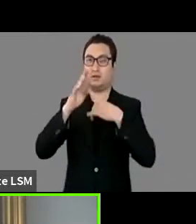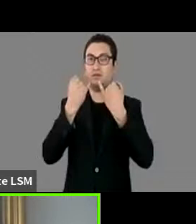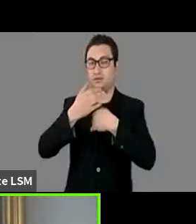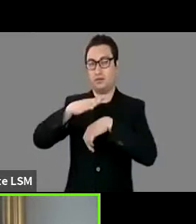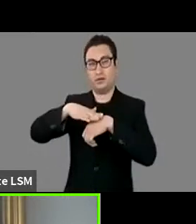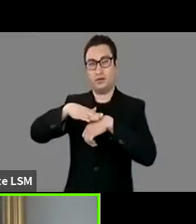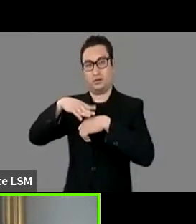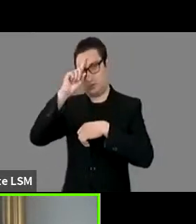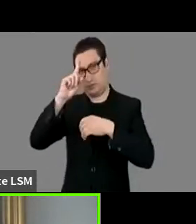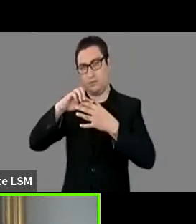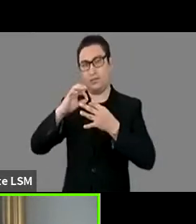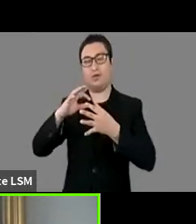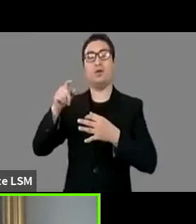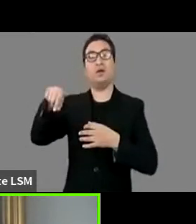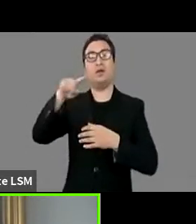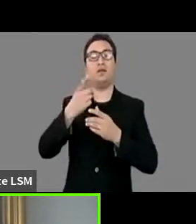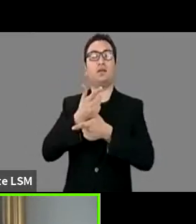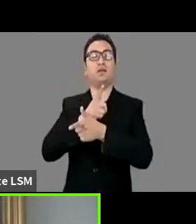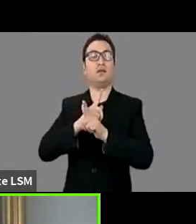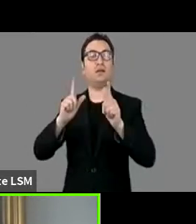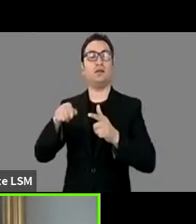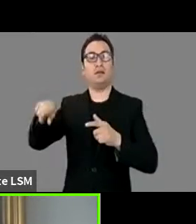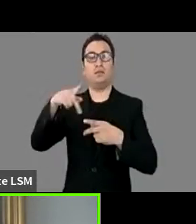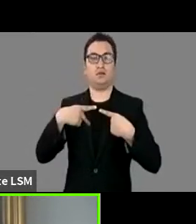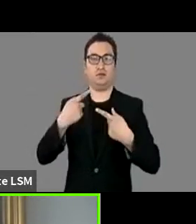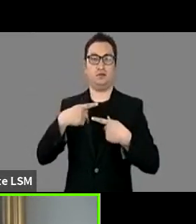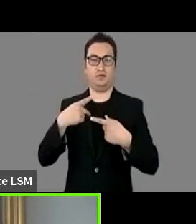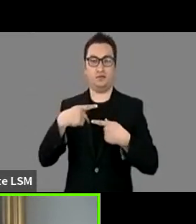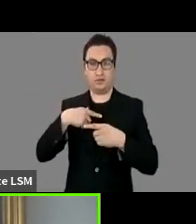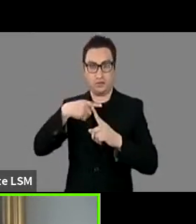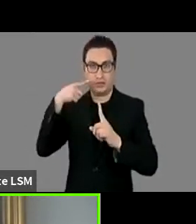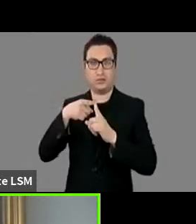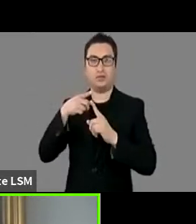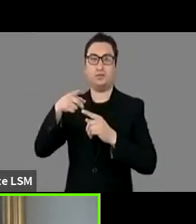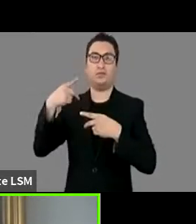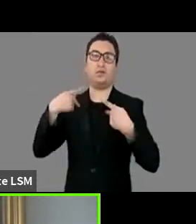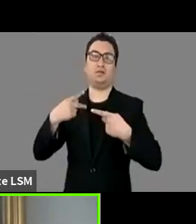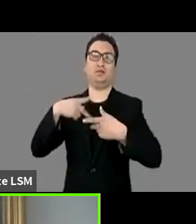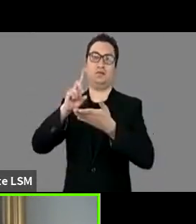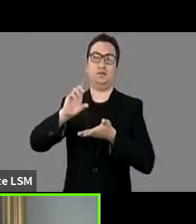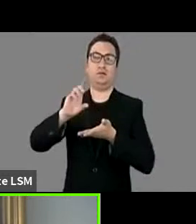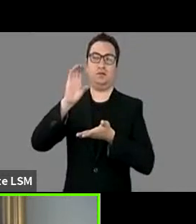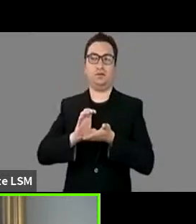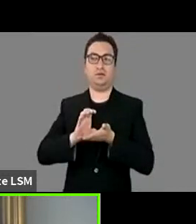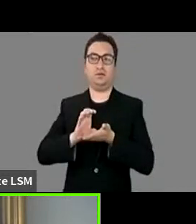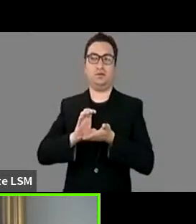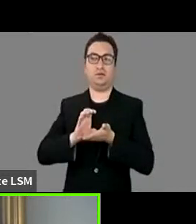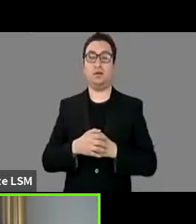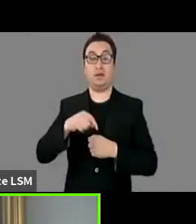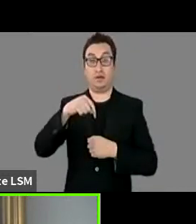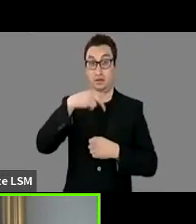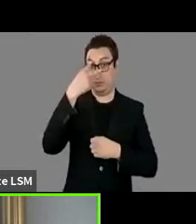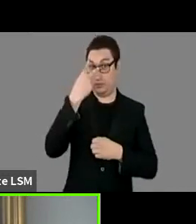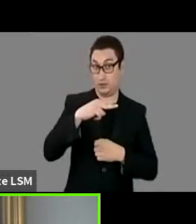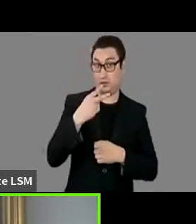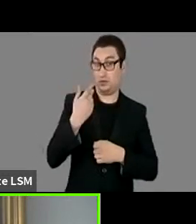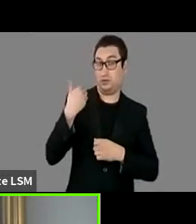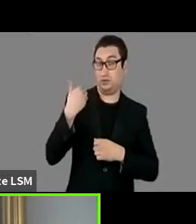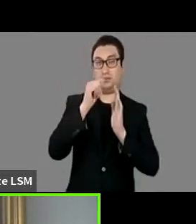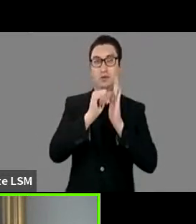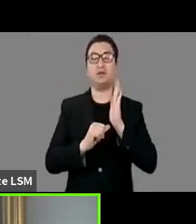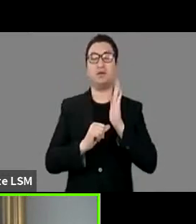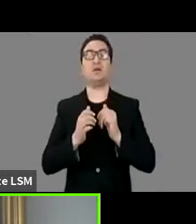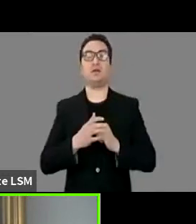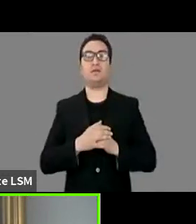para poner también en libertad a las personas en específico con discapacidad. Aquí en México, en los últimos meses, de acuerdo a